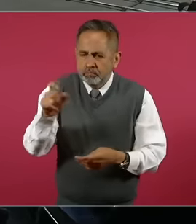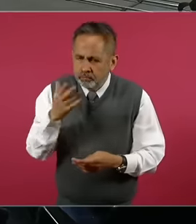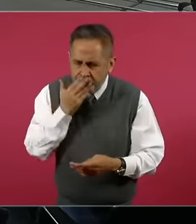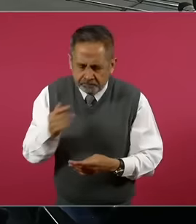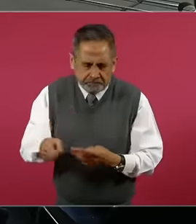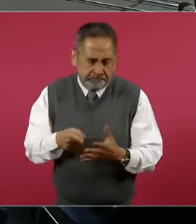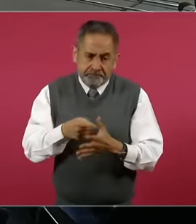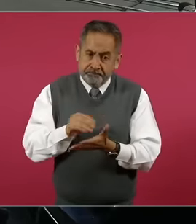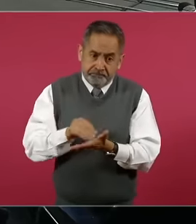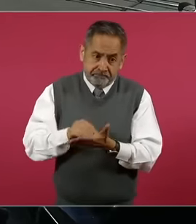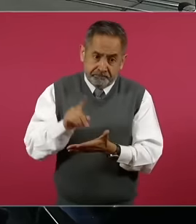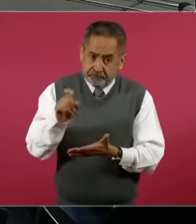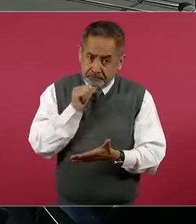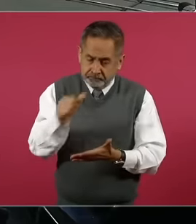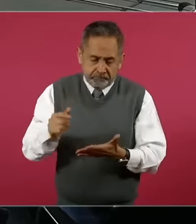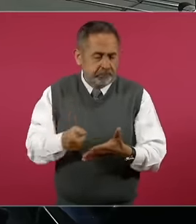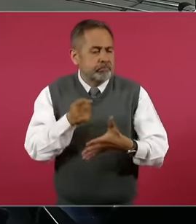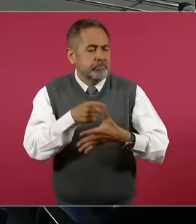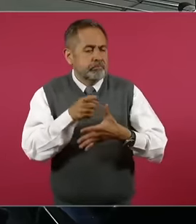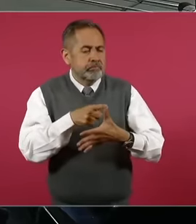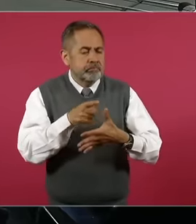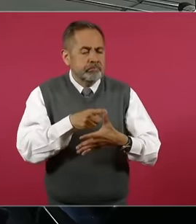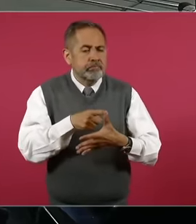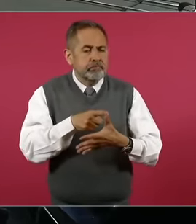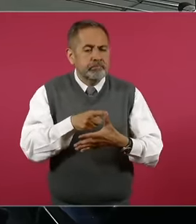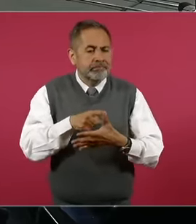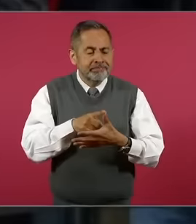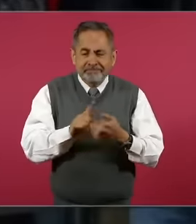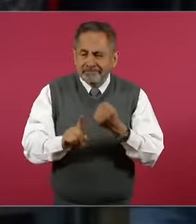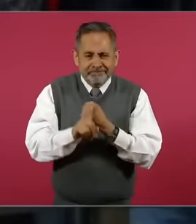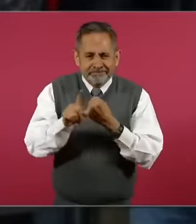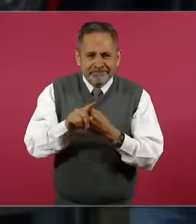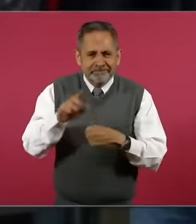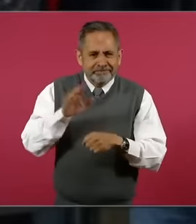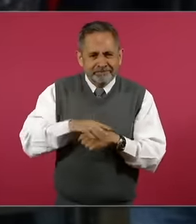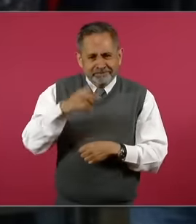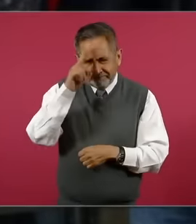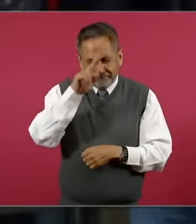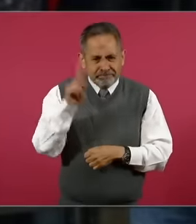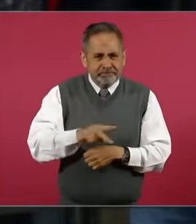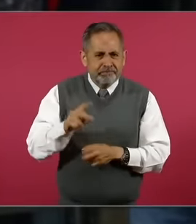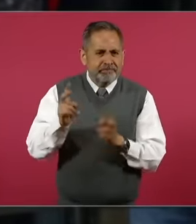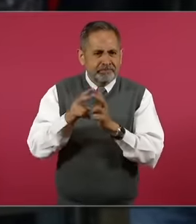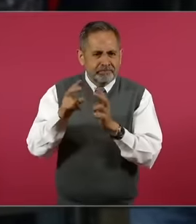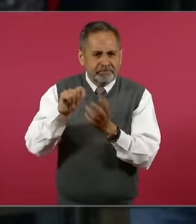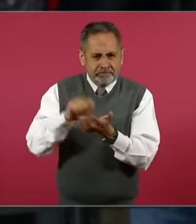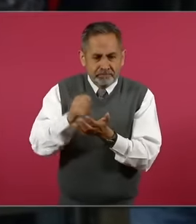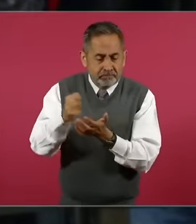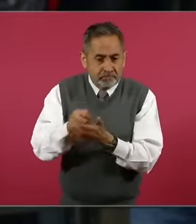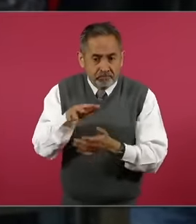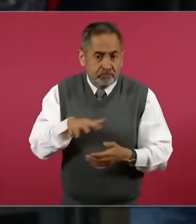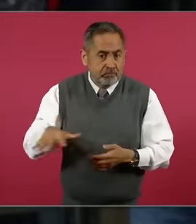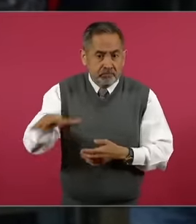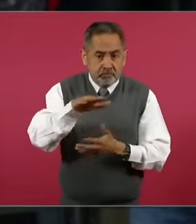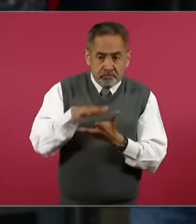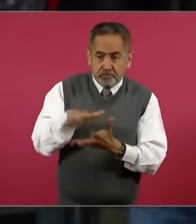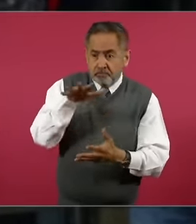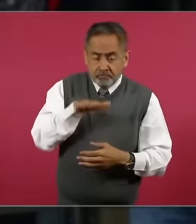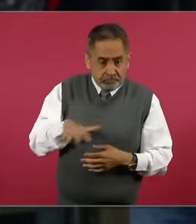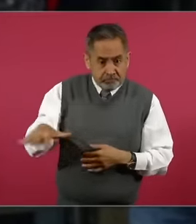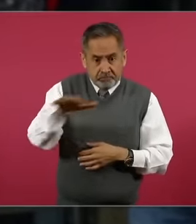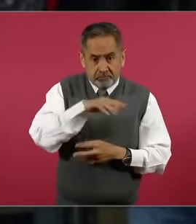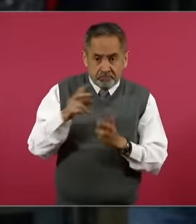la situación de vulnerabilidad extrema en Tamaulipas, prácticamente casi en toda la